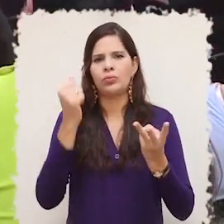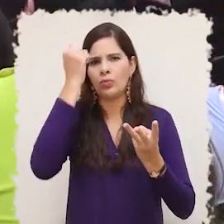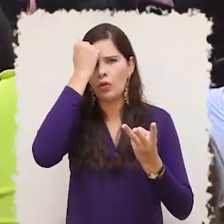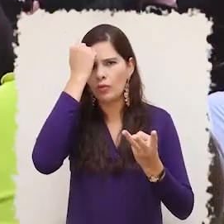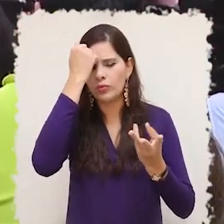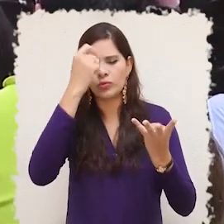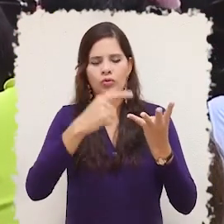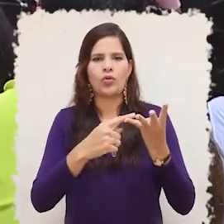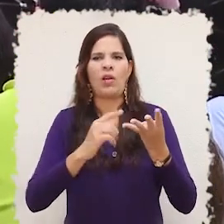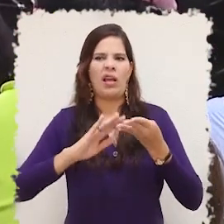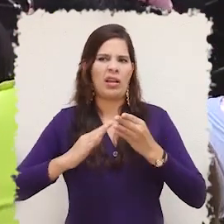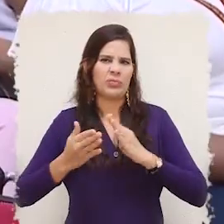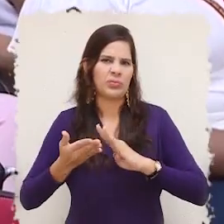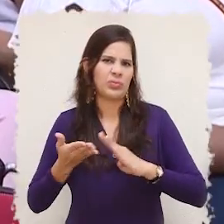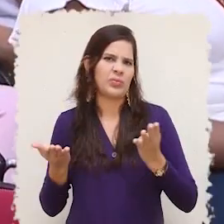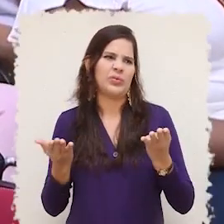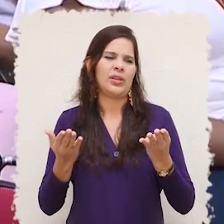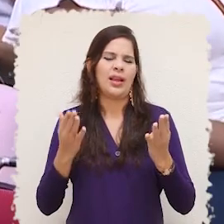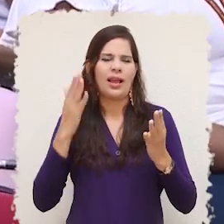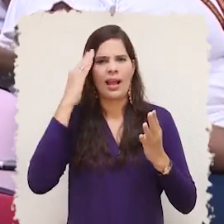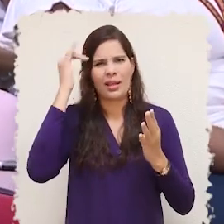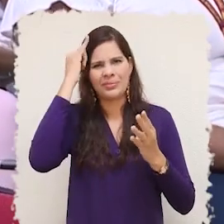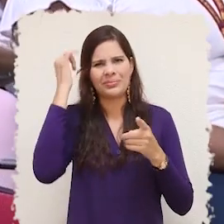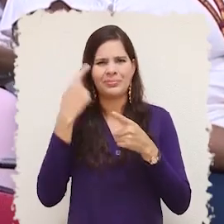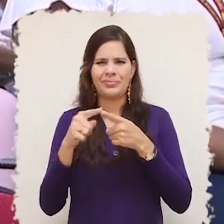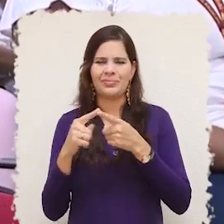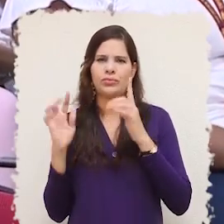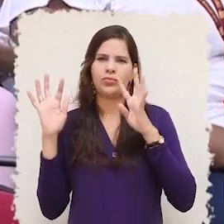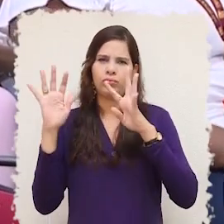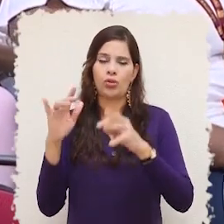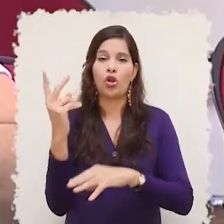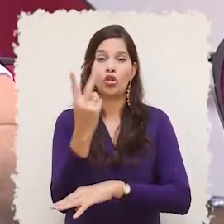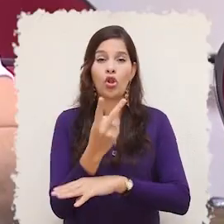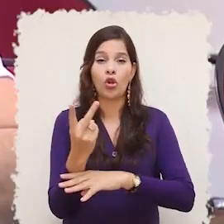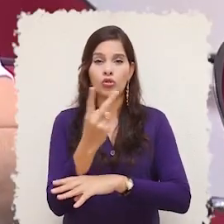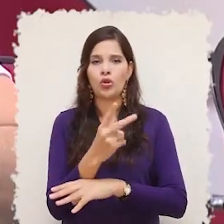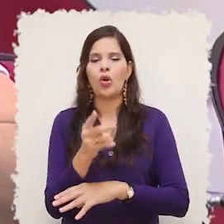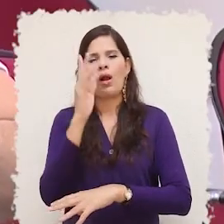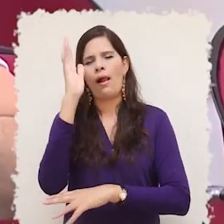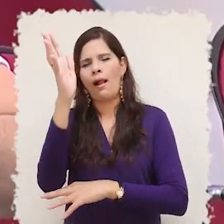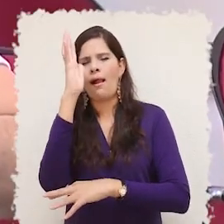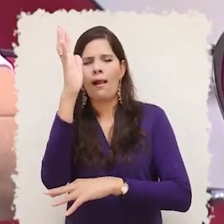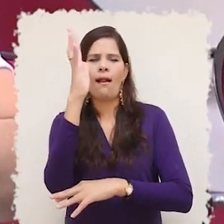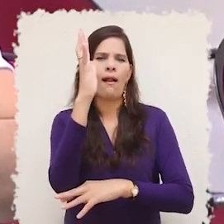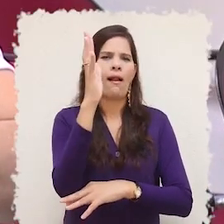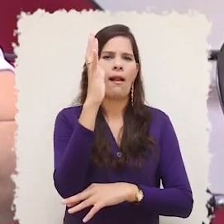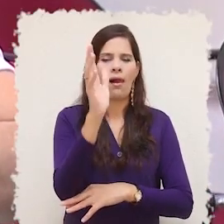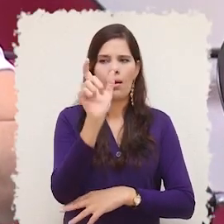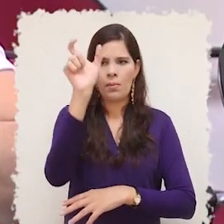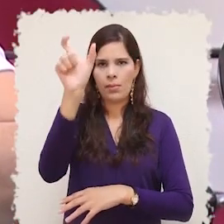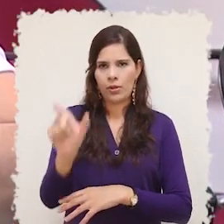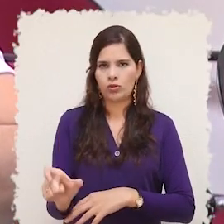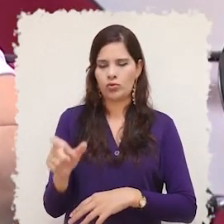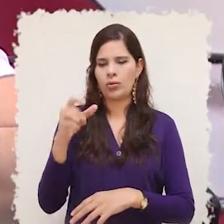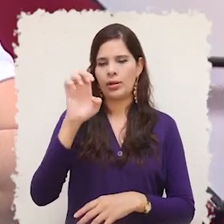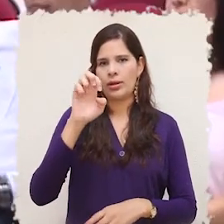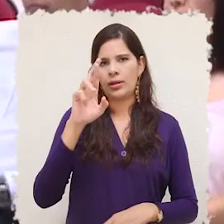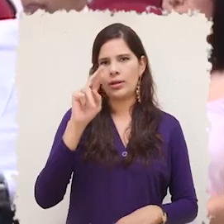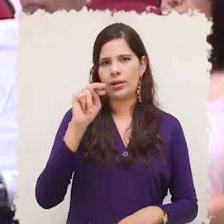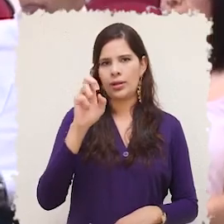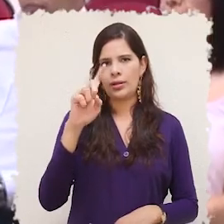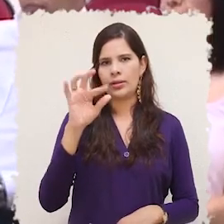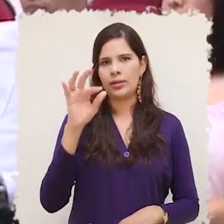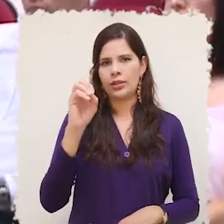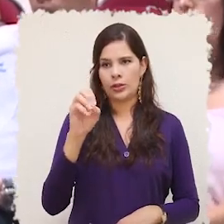investigadores, docentes y comunidad académica en general. En menos de 2 horas, el máximo responsable de esta unidad académica,